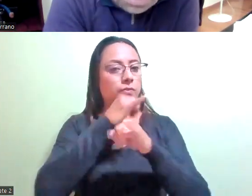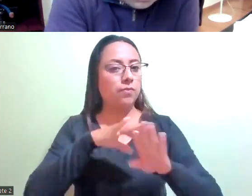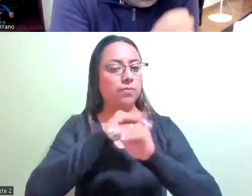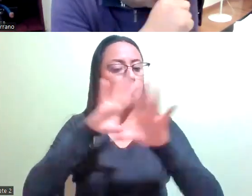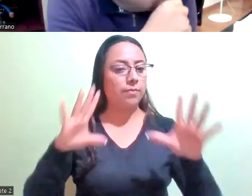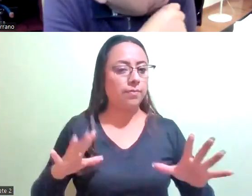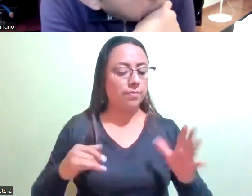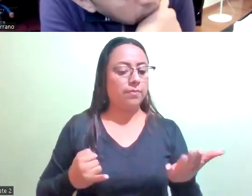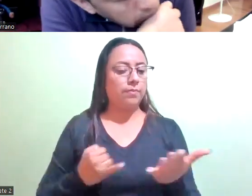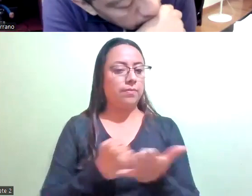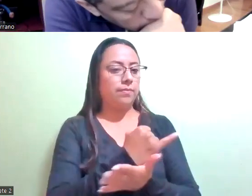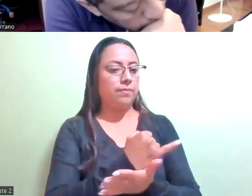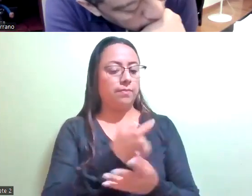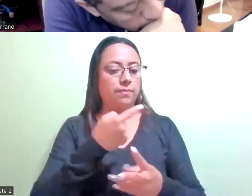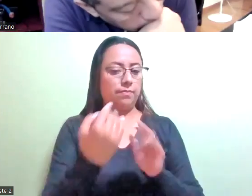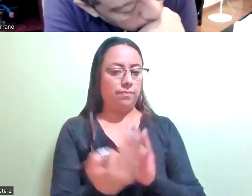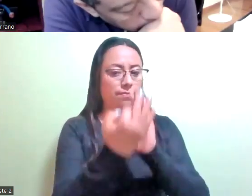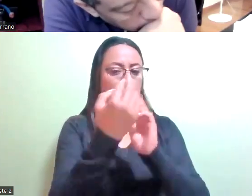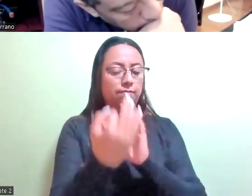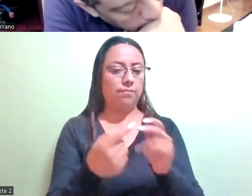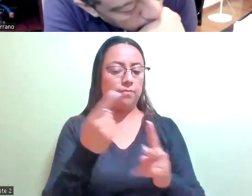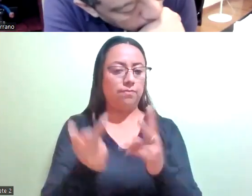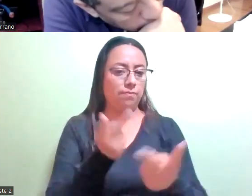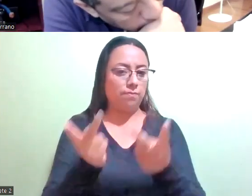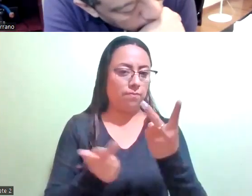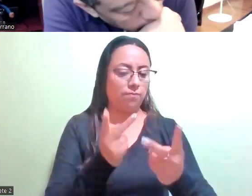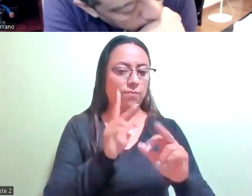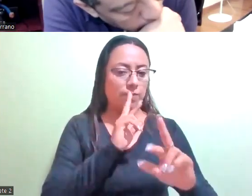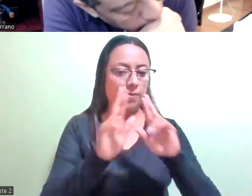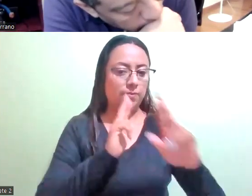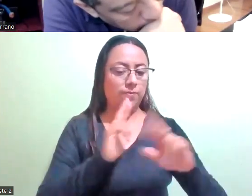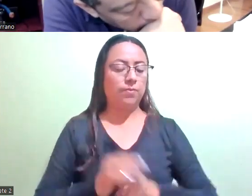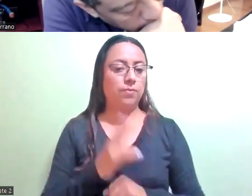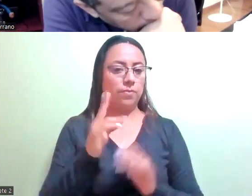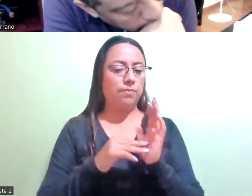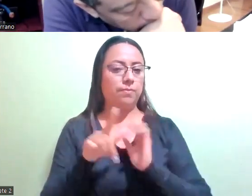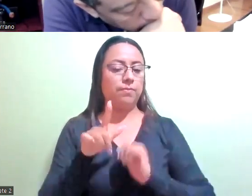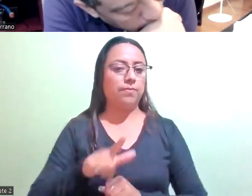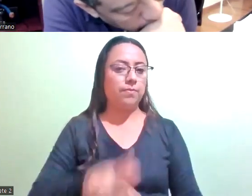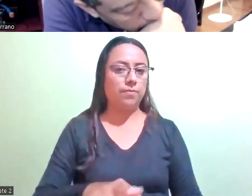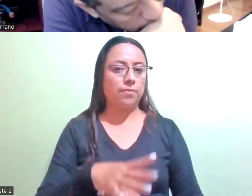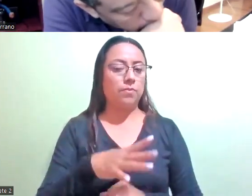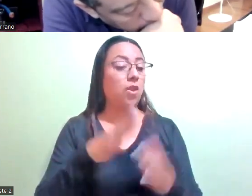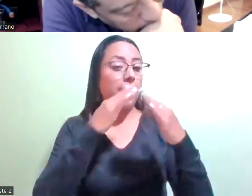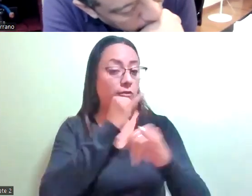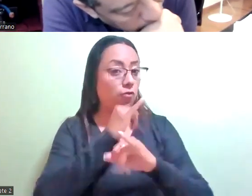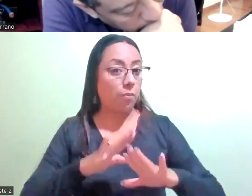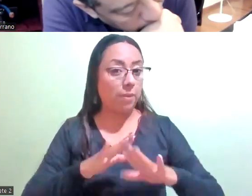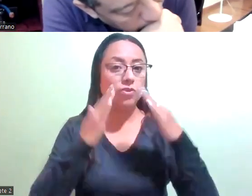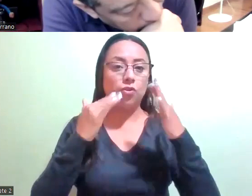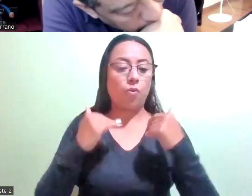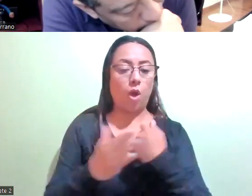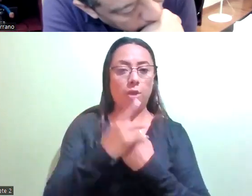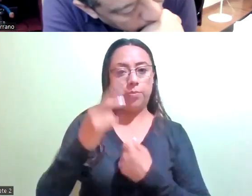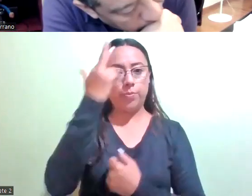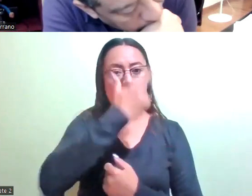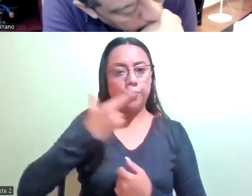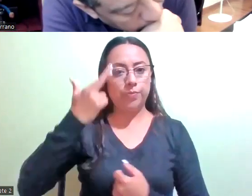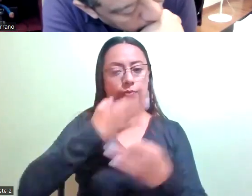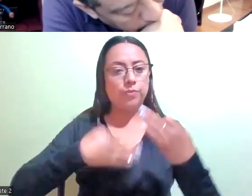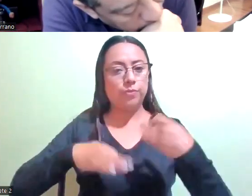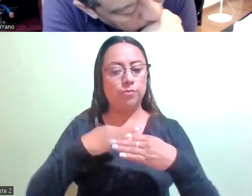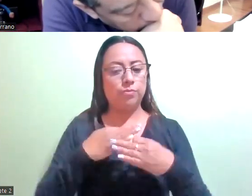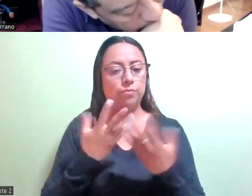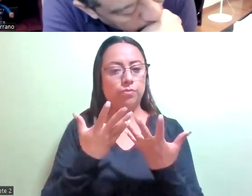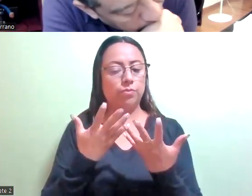ciudadanos afectados por el sismo de 2017. Se declara la inexistencia de información en materia de recurso de revisión relacionada con la solicitud